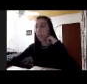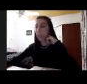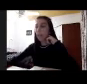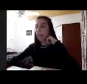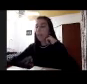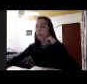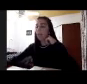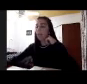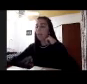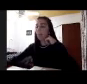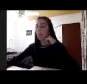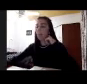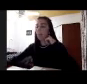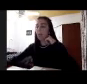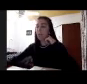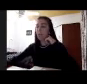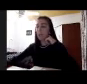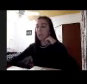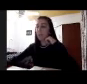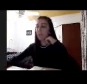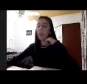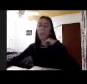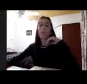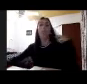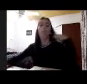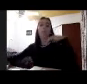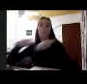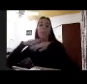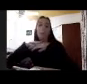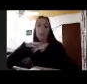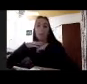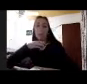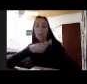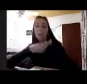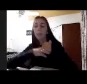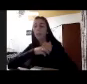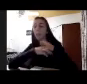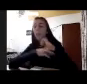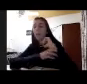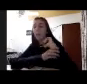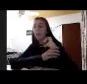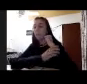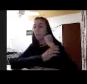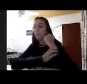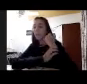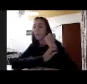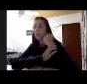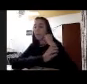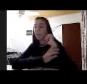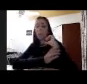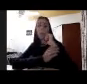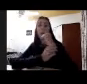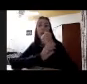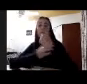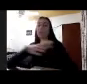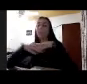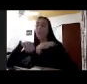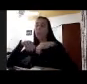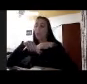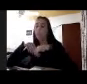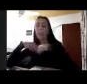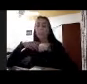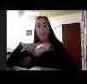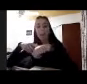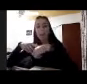espacios, eh, y también pensarlo en cuestiones de la pandemia. eh, Se encuentran los